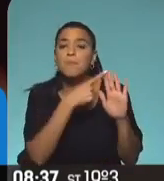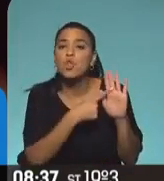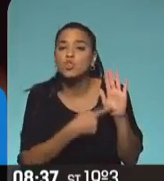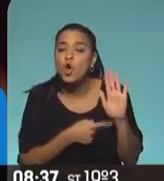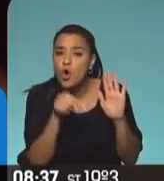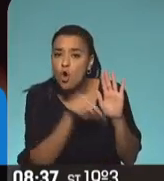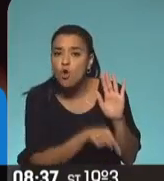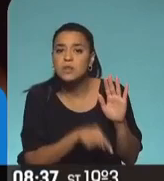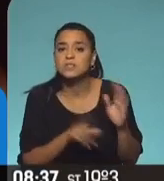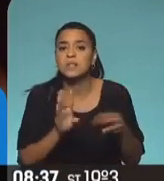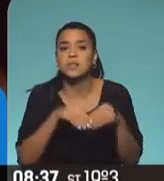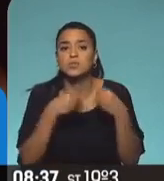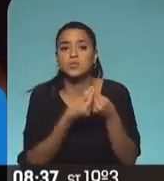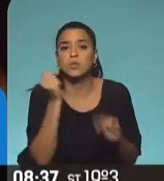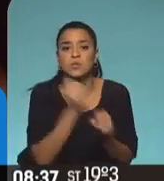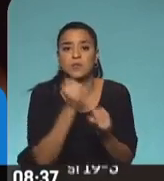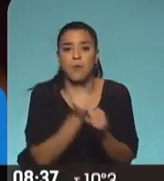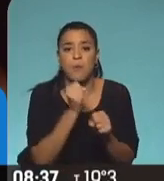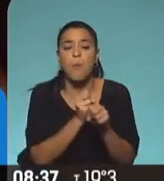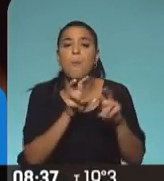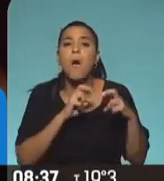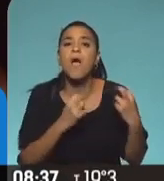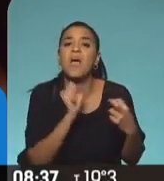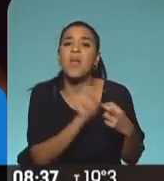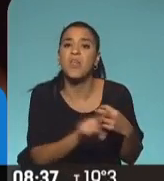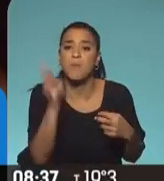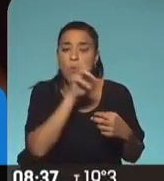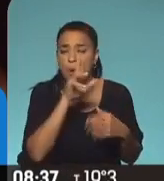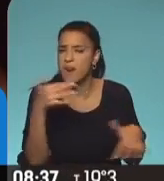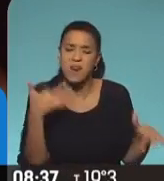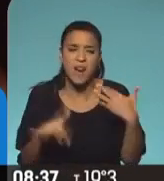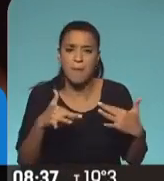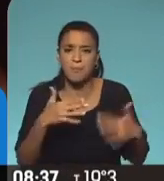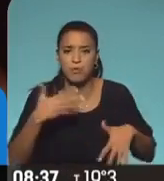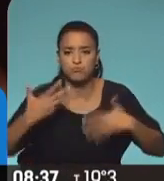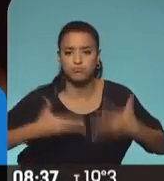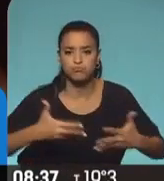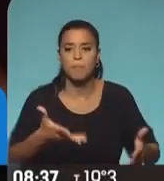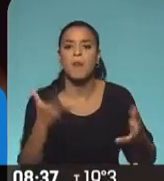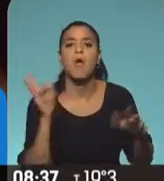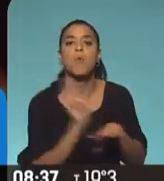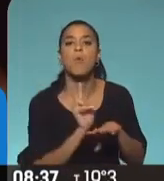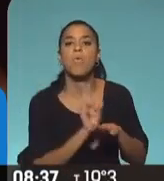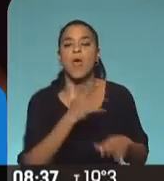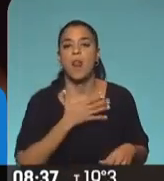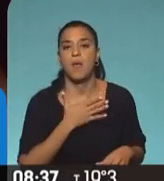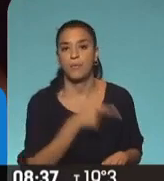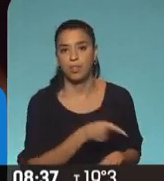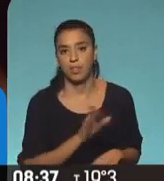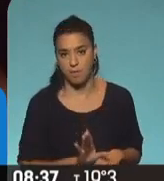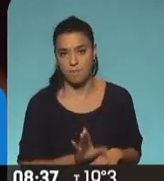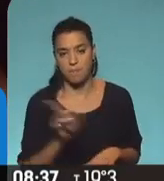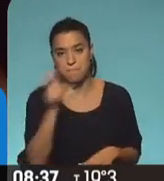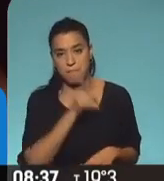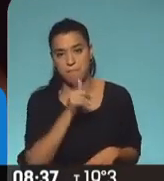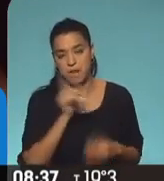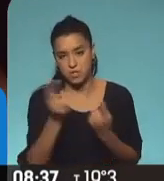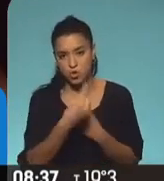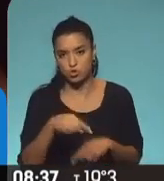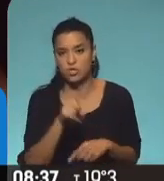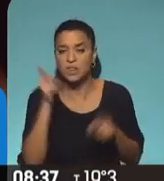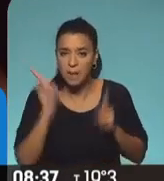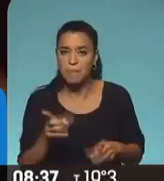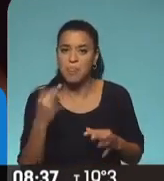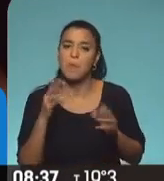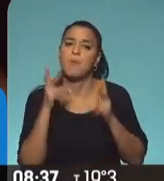que este es el resultado del trabajo de la banca de la mujer que se puso rápidamente en marcha para proteger a la víctima me parece que son cosas que también tenemos